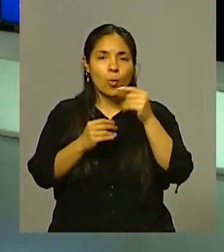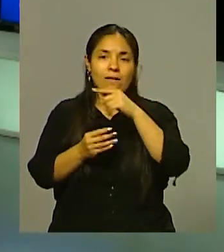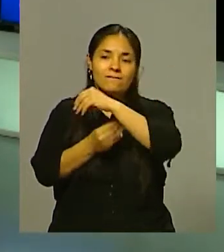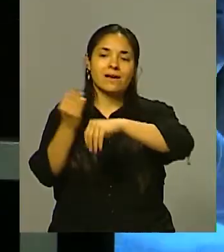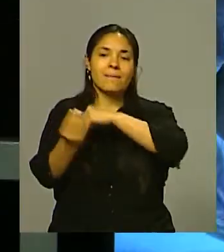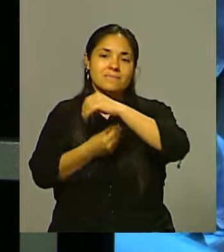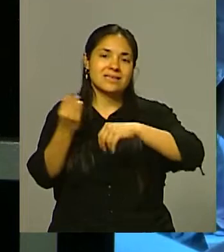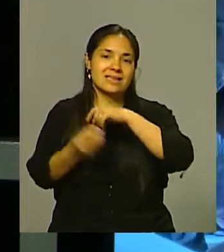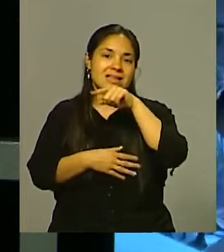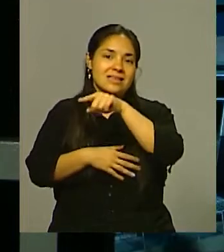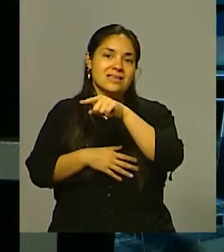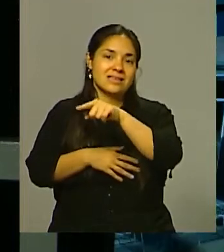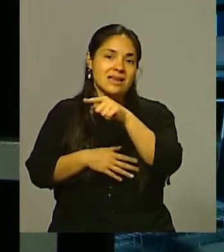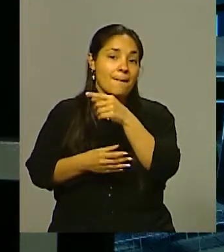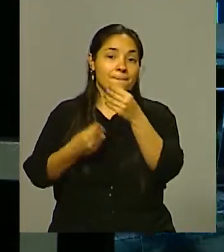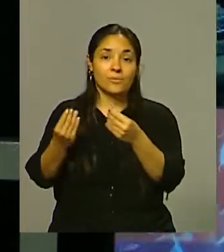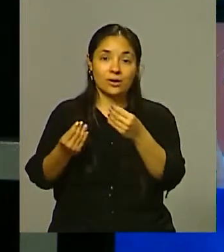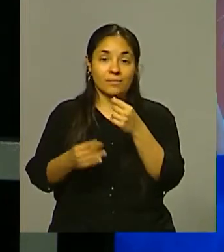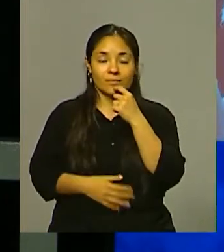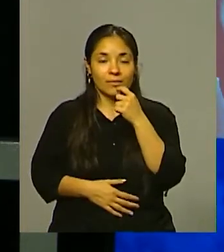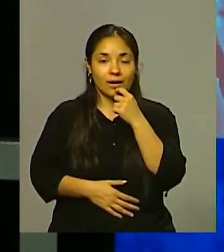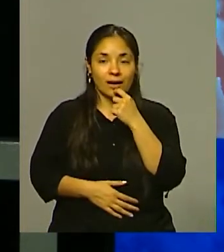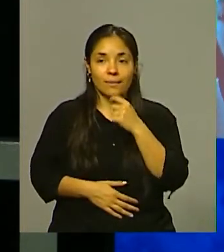familia para cuando